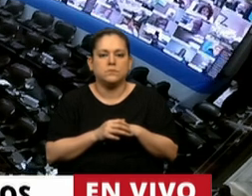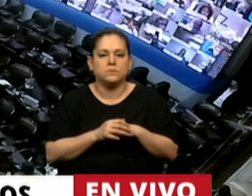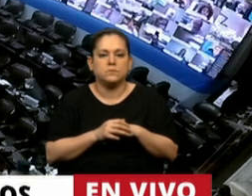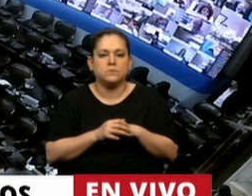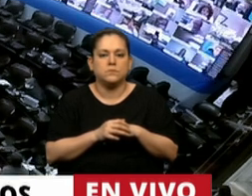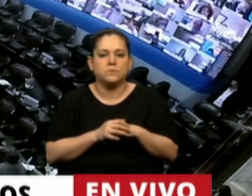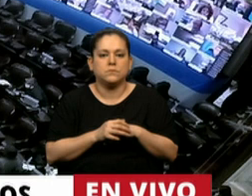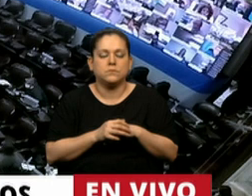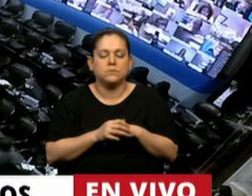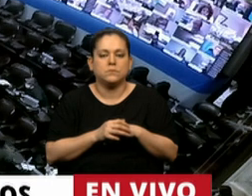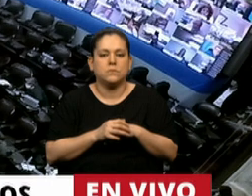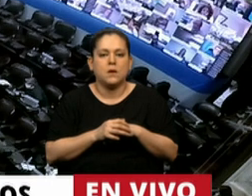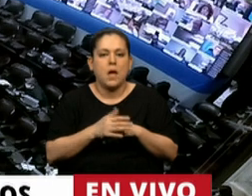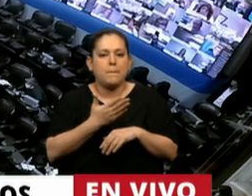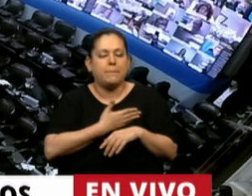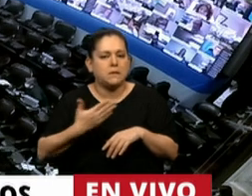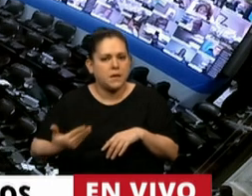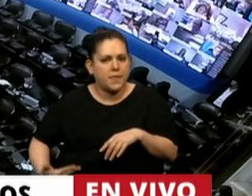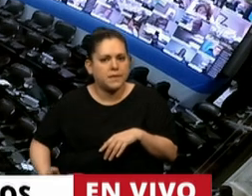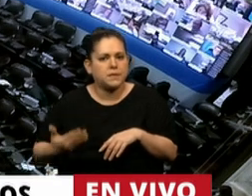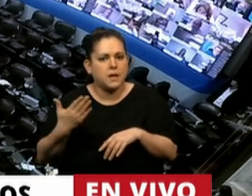camaño presidente